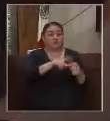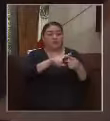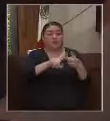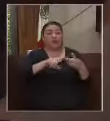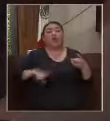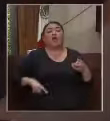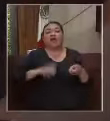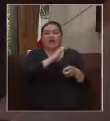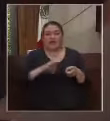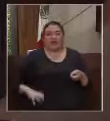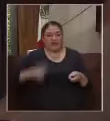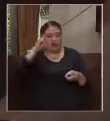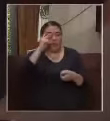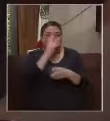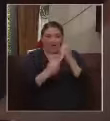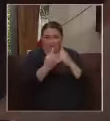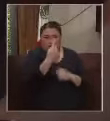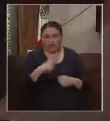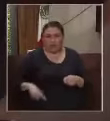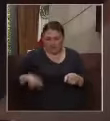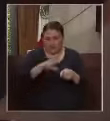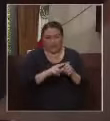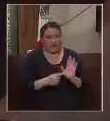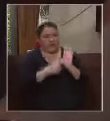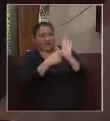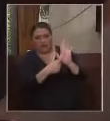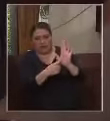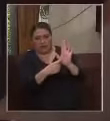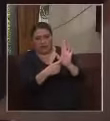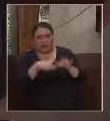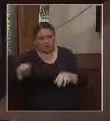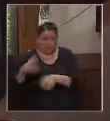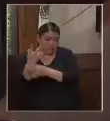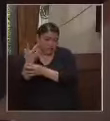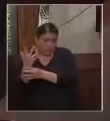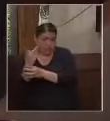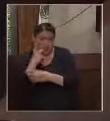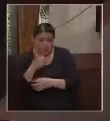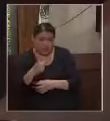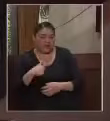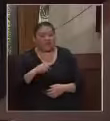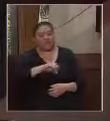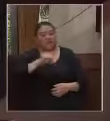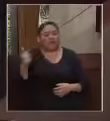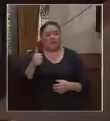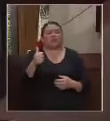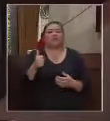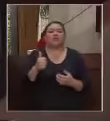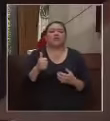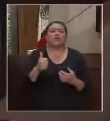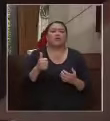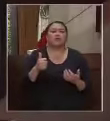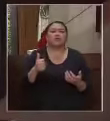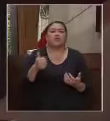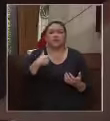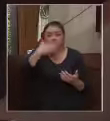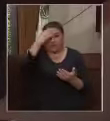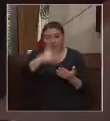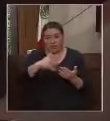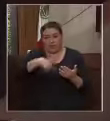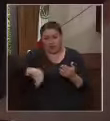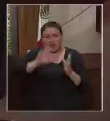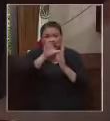a la candidatura común. Pero además es evidente que una de las columnas vertebrales de los